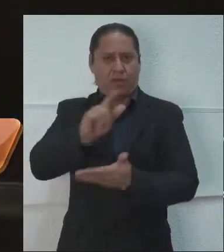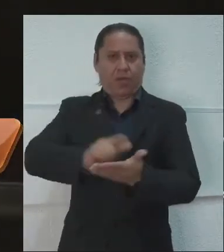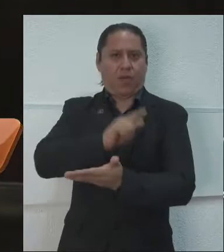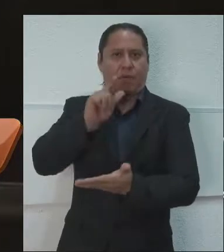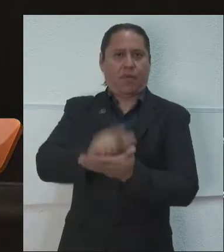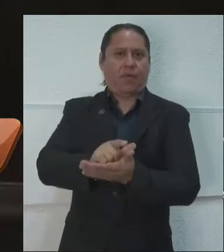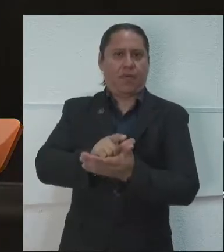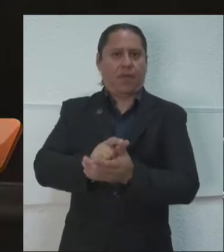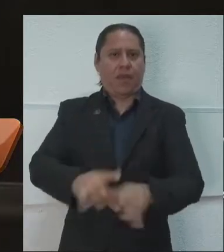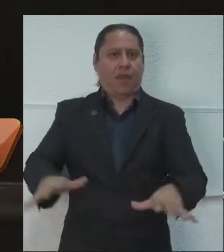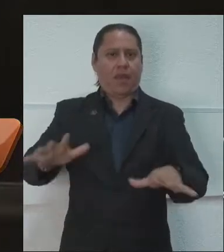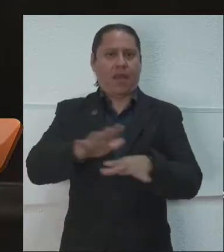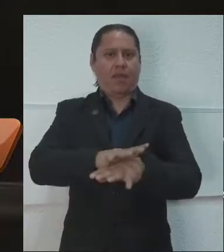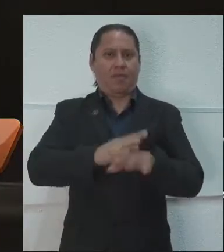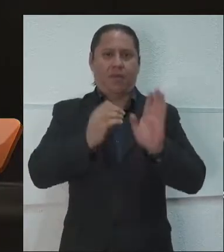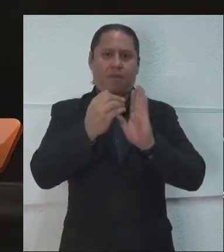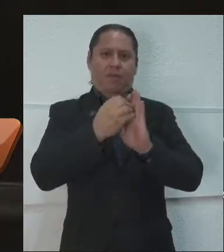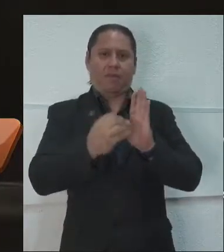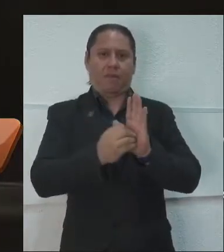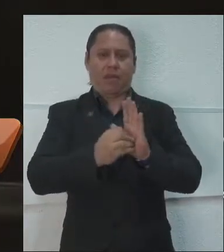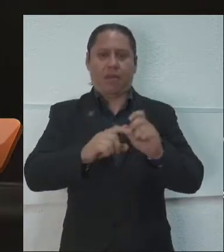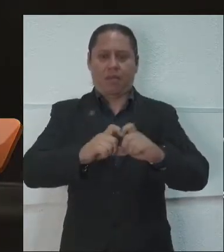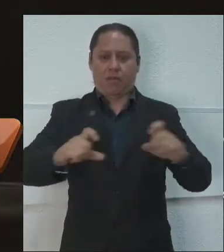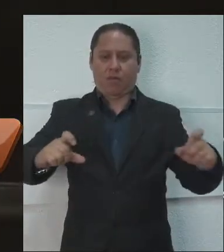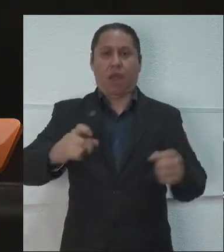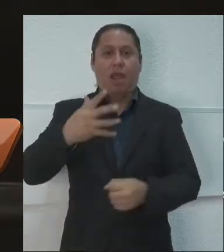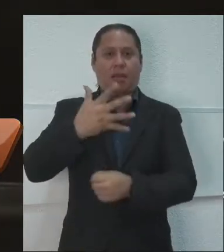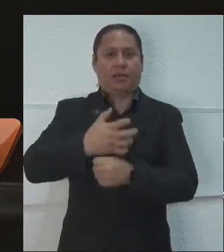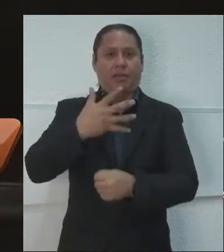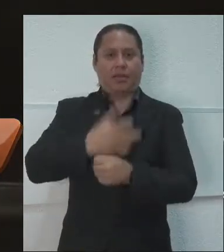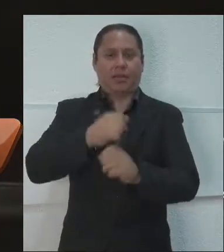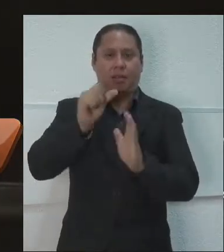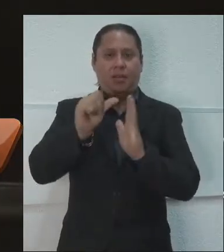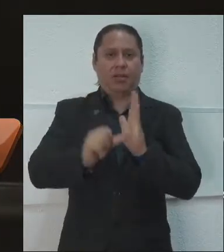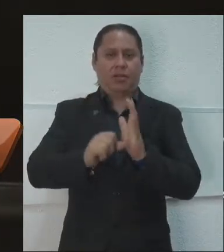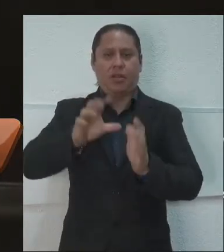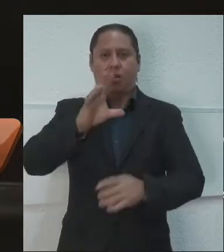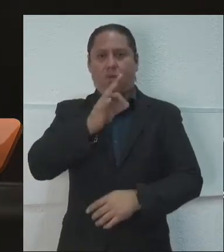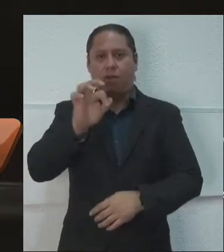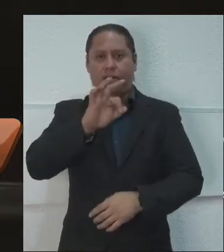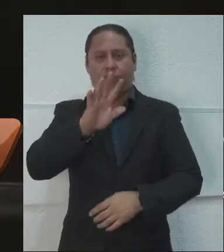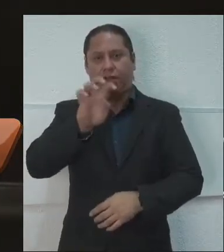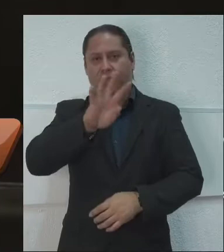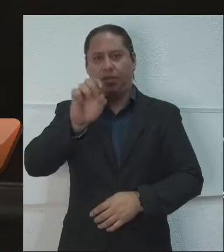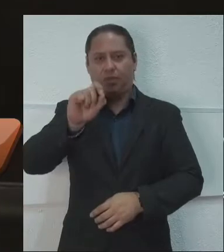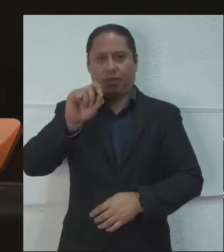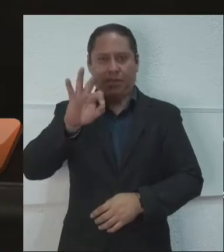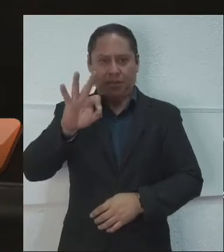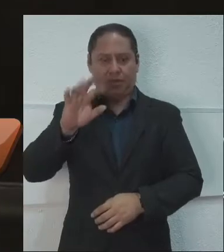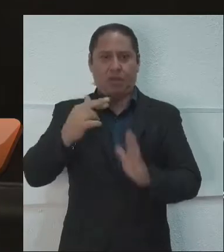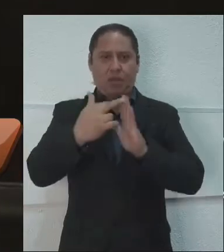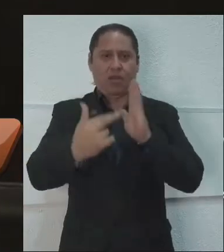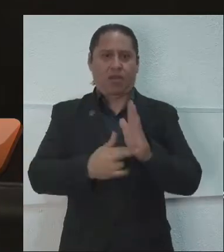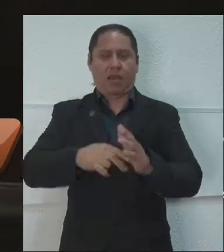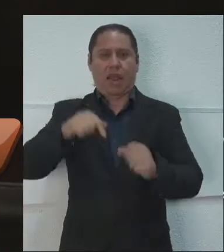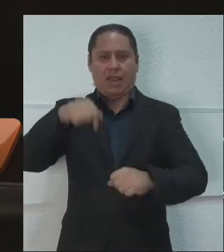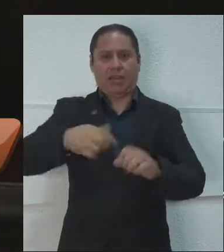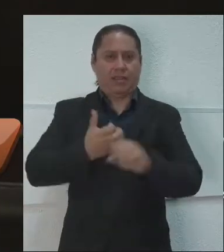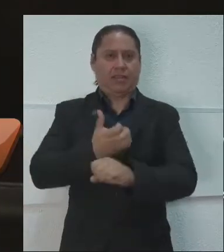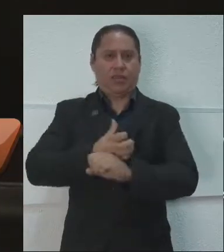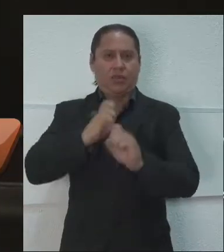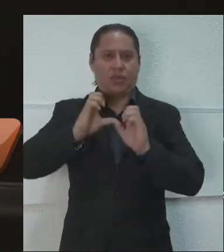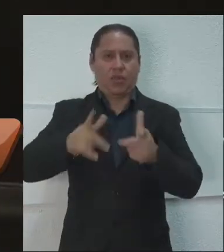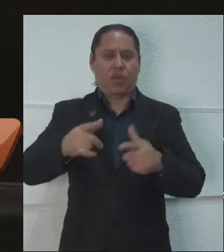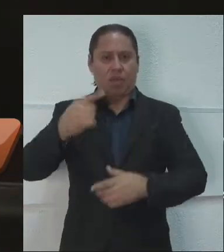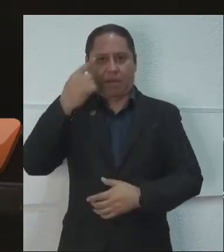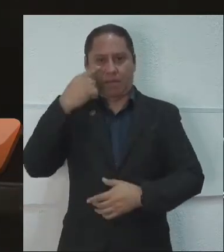decreto por el que se reforma y adiciona la fracción quinta al artículo 423 del Código Penal para el Estado de Chiapas en materia